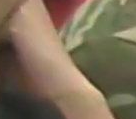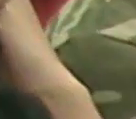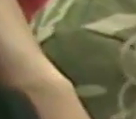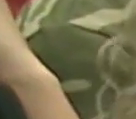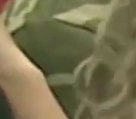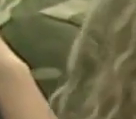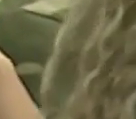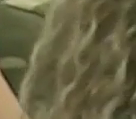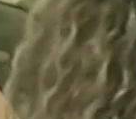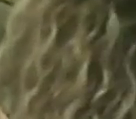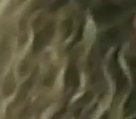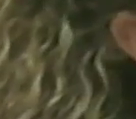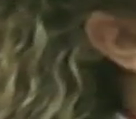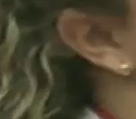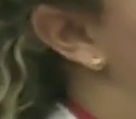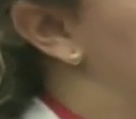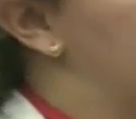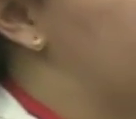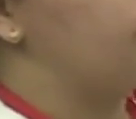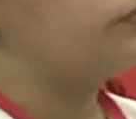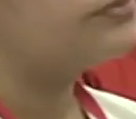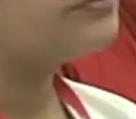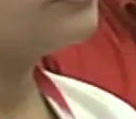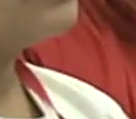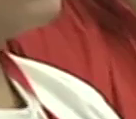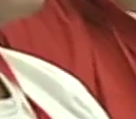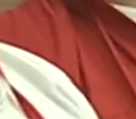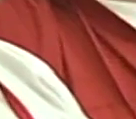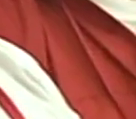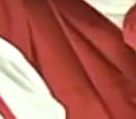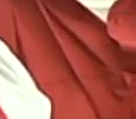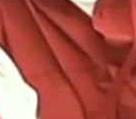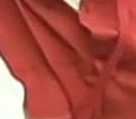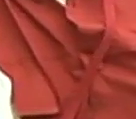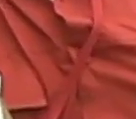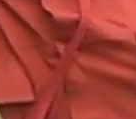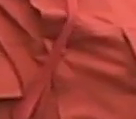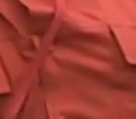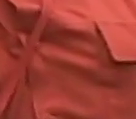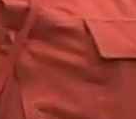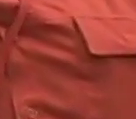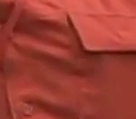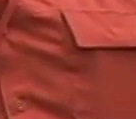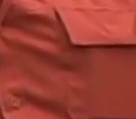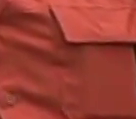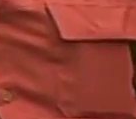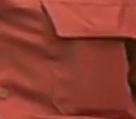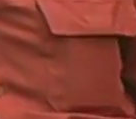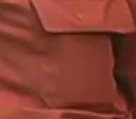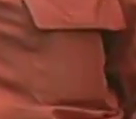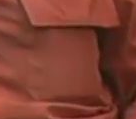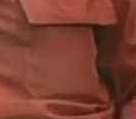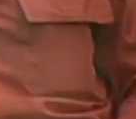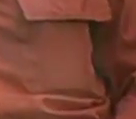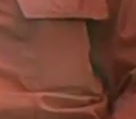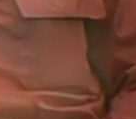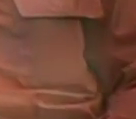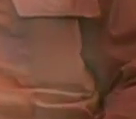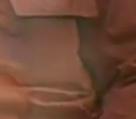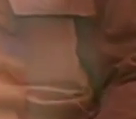y ejercer el mando con una dirección colectiva cada vez más unida